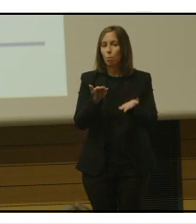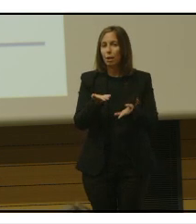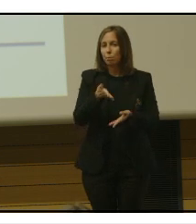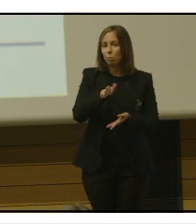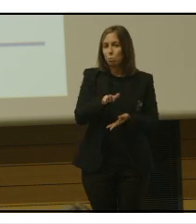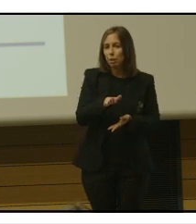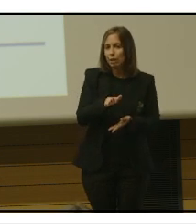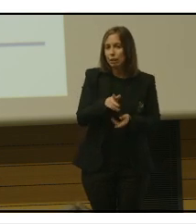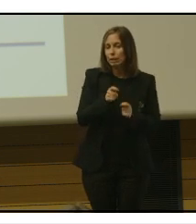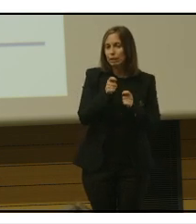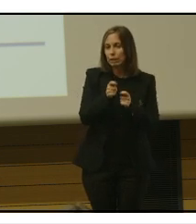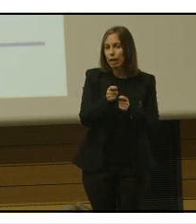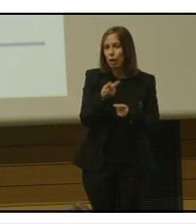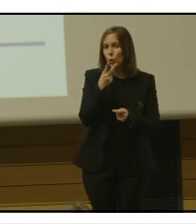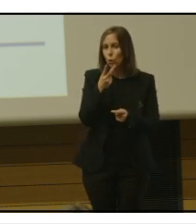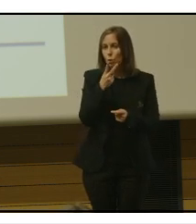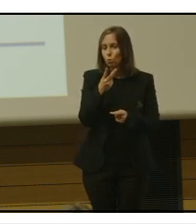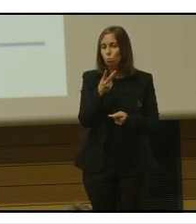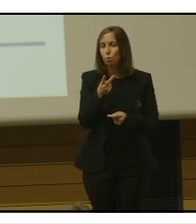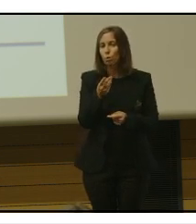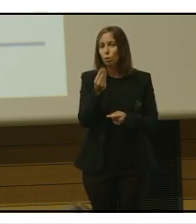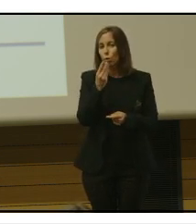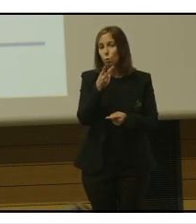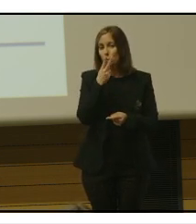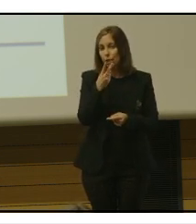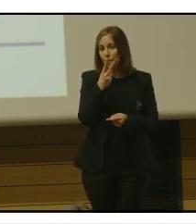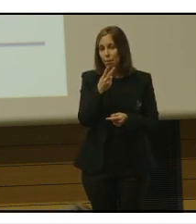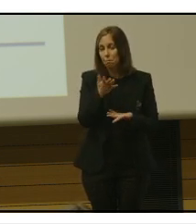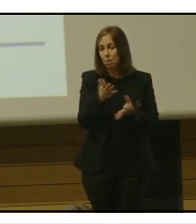muertes atribuidas al consumo de tabaco, que están en torno a las